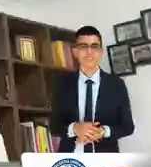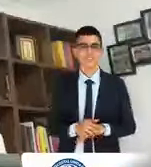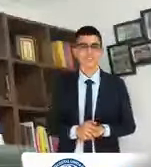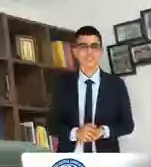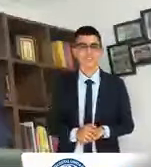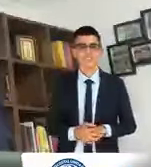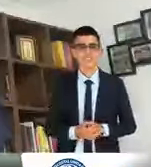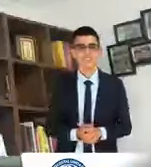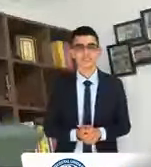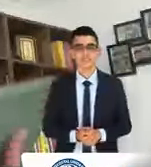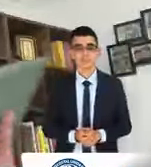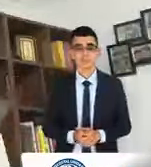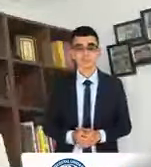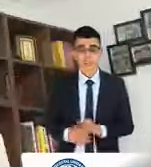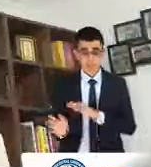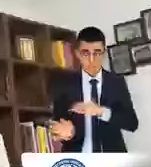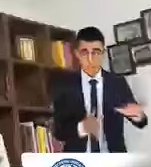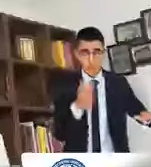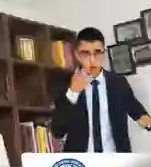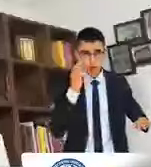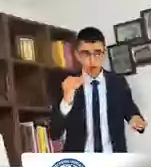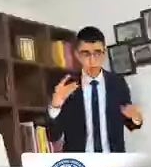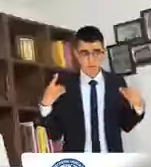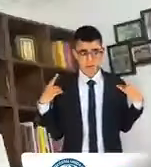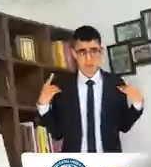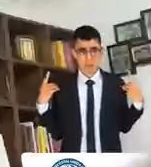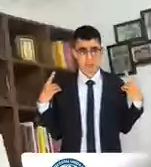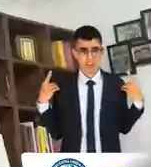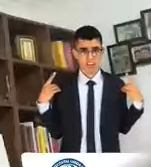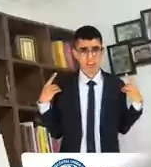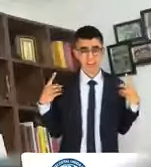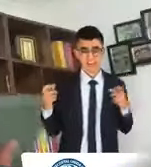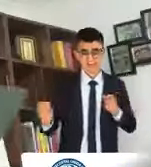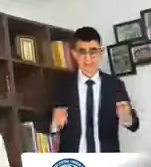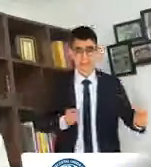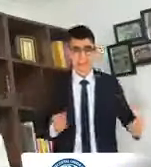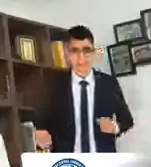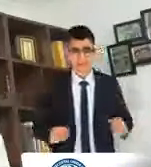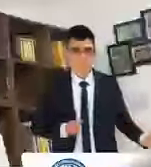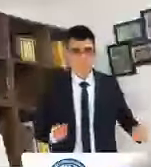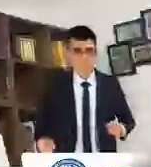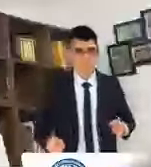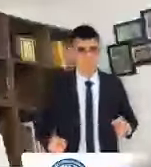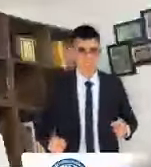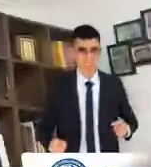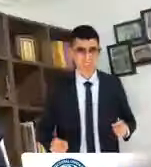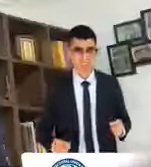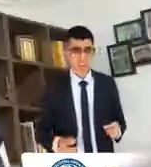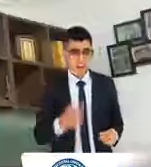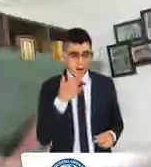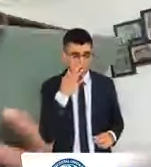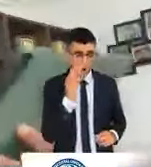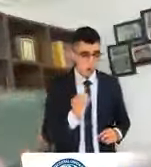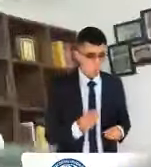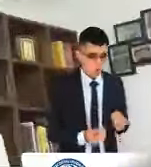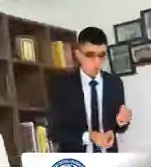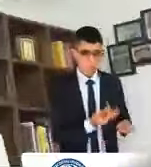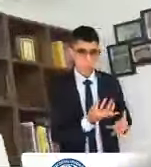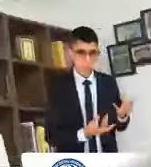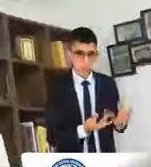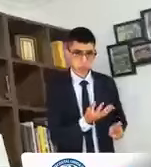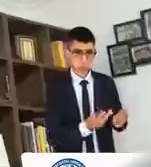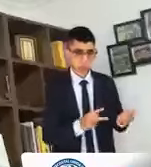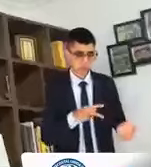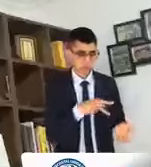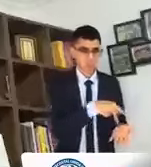endemoniado que lo amarraban, que el demonio lo tiraba en el fuego y su pobre vivió una vida de animal.